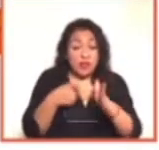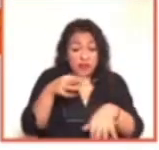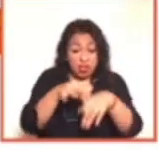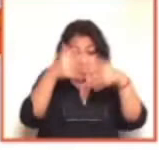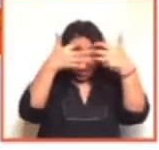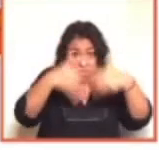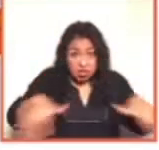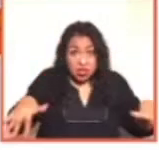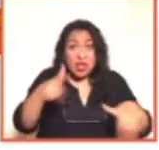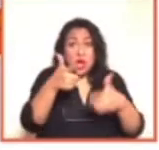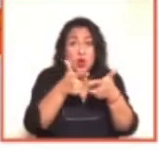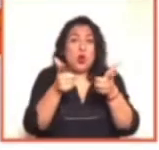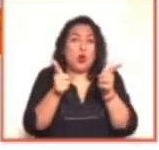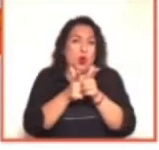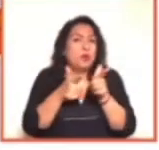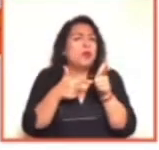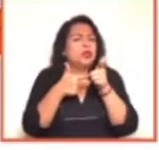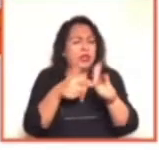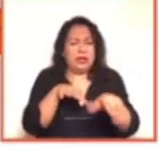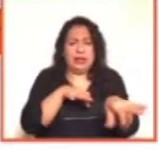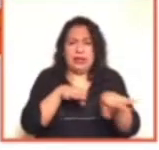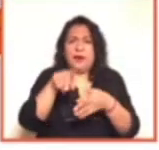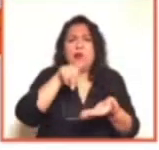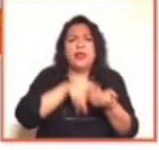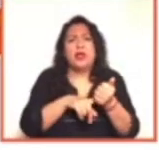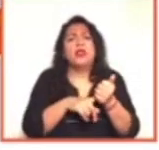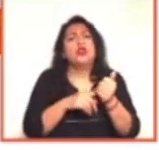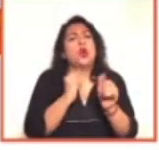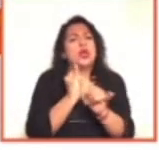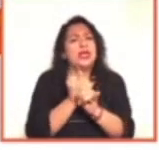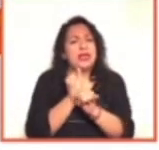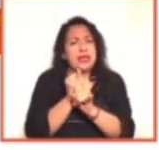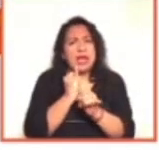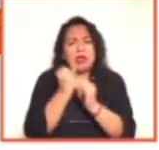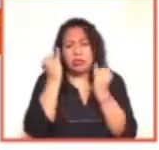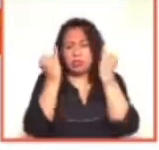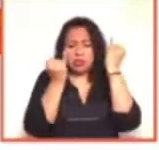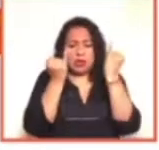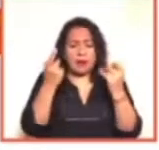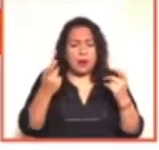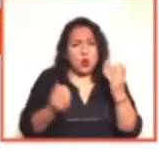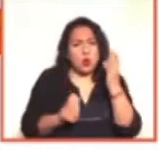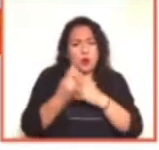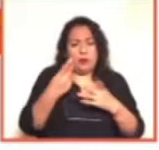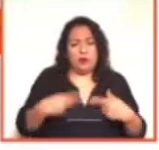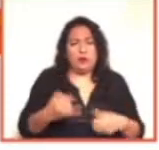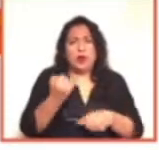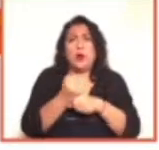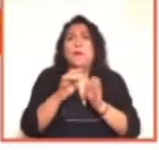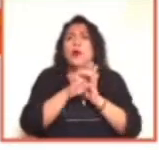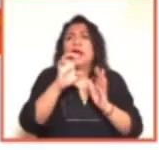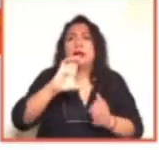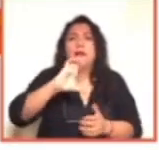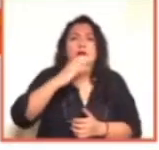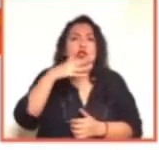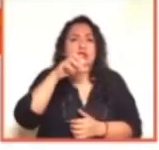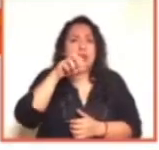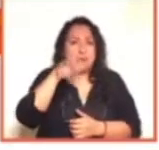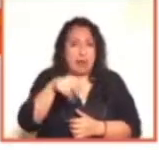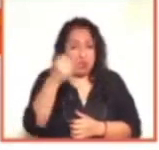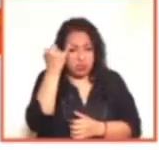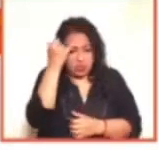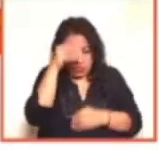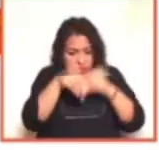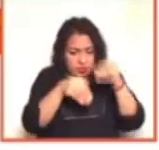presenciales, la compañía continúa trabajando a través de sus redes y en la creación de personajes como la de un chamán.